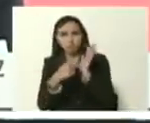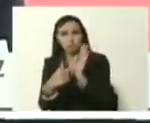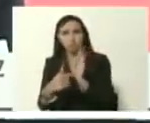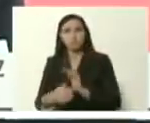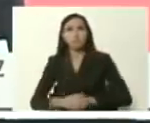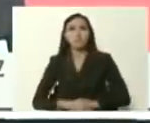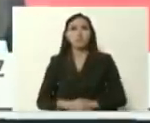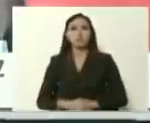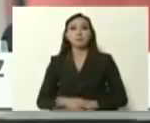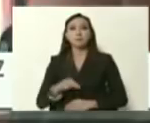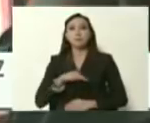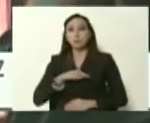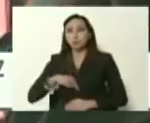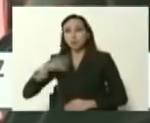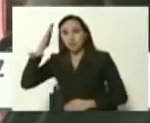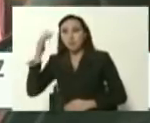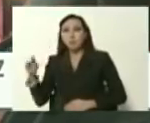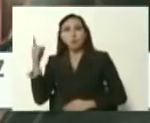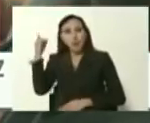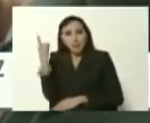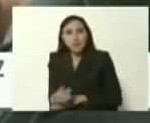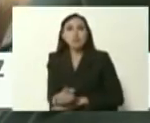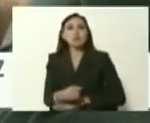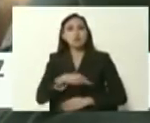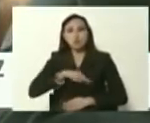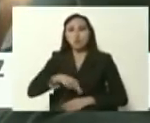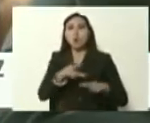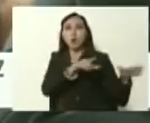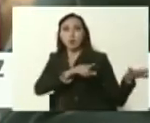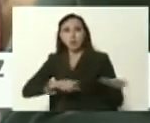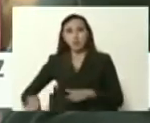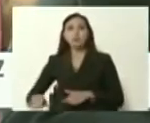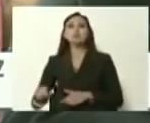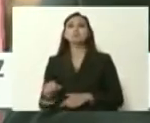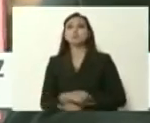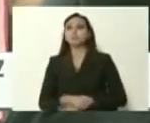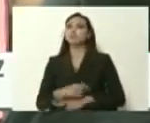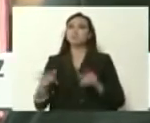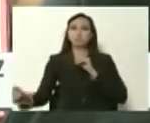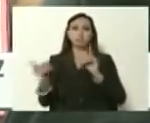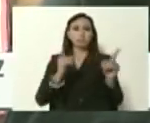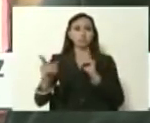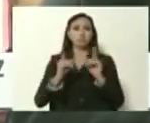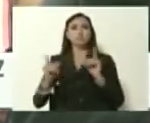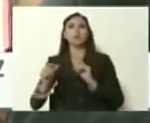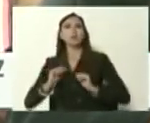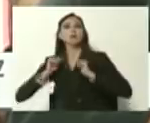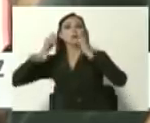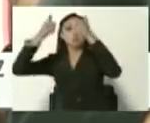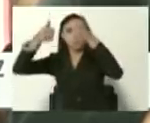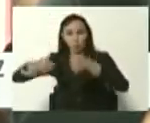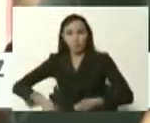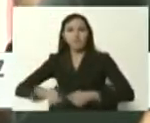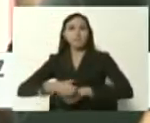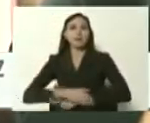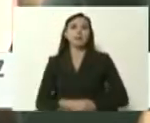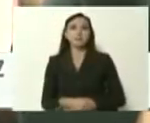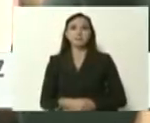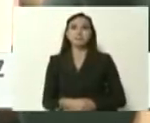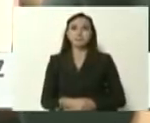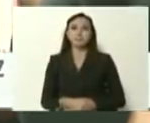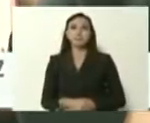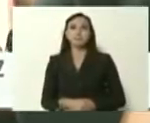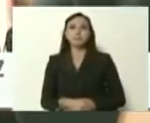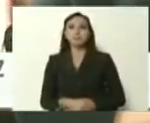nosotros, presidente, bajo su dirección, estamos listos para tomar nota y para comenzar a ejecutar e